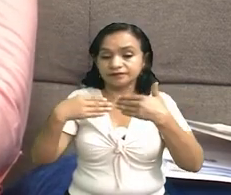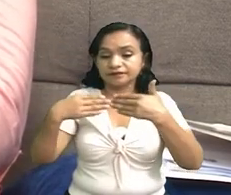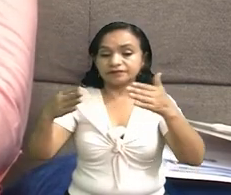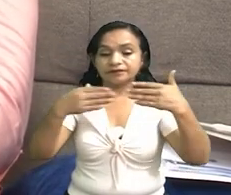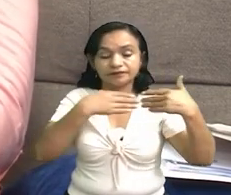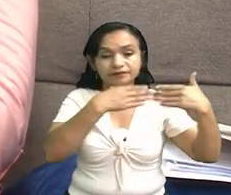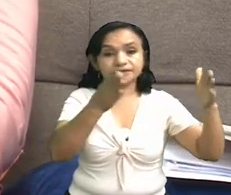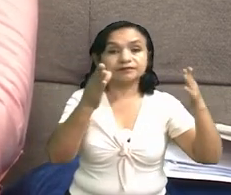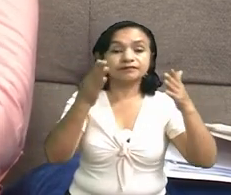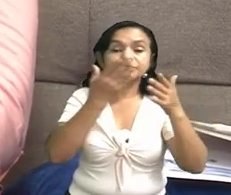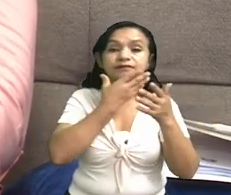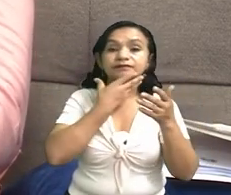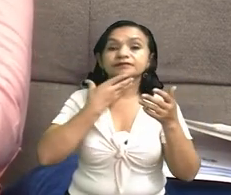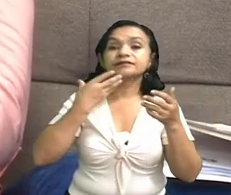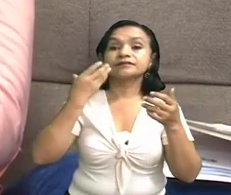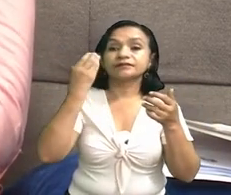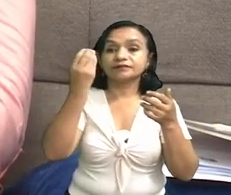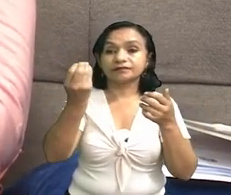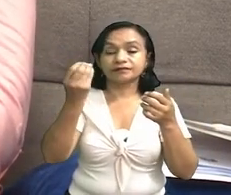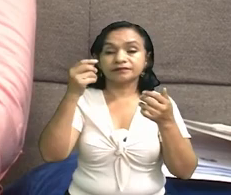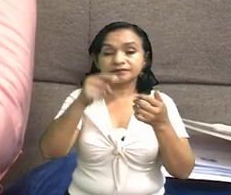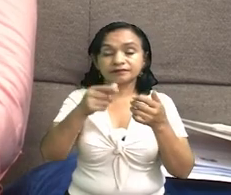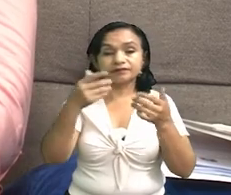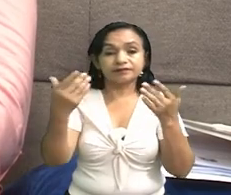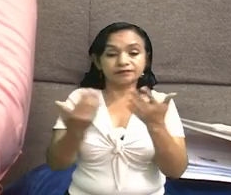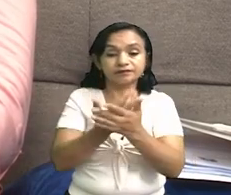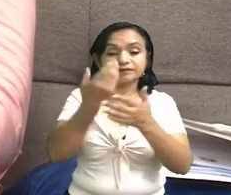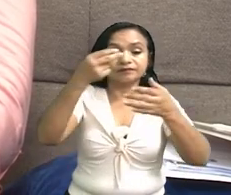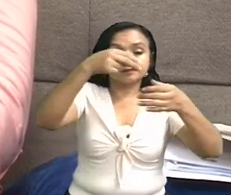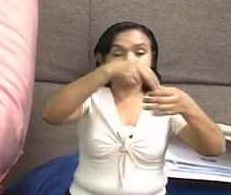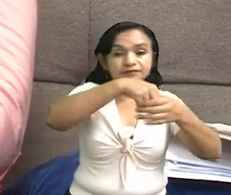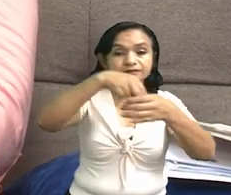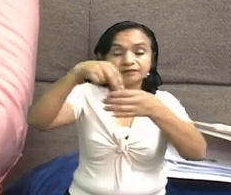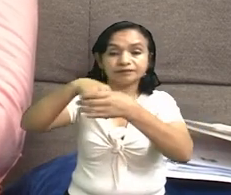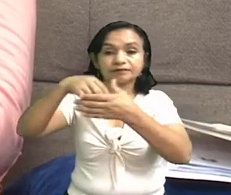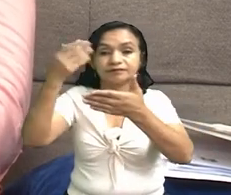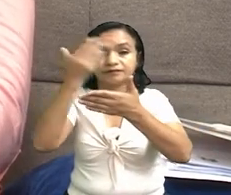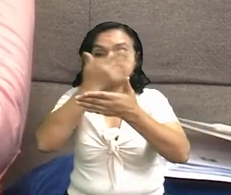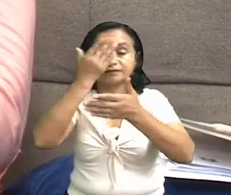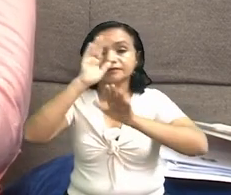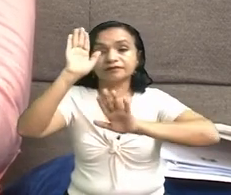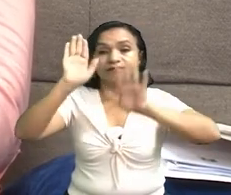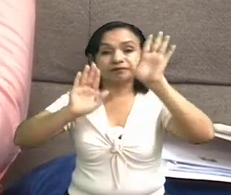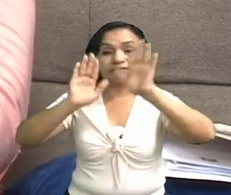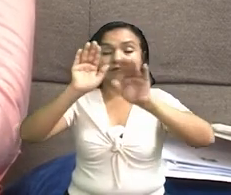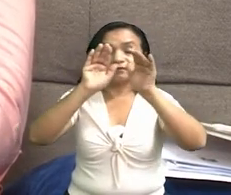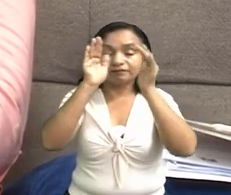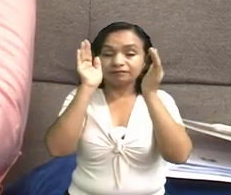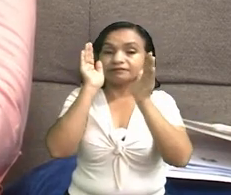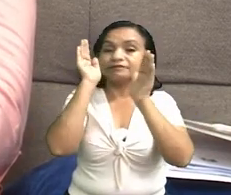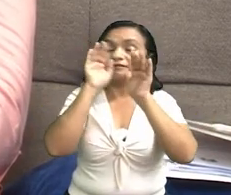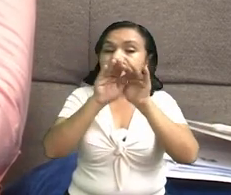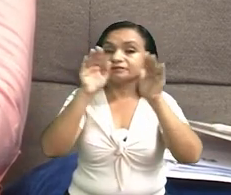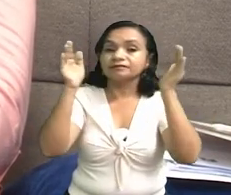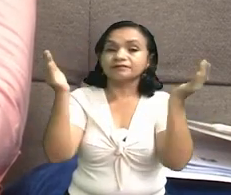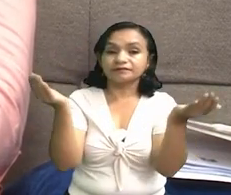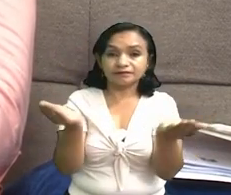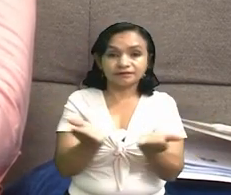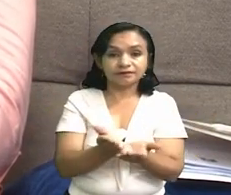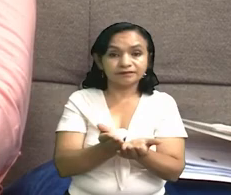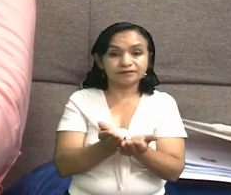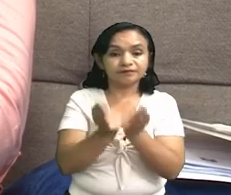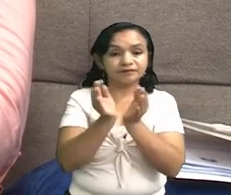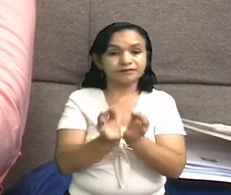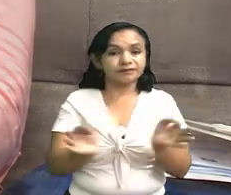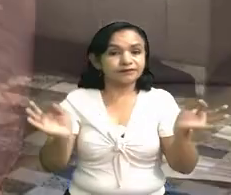los jóvenes para que entren en estas oportunidades de formación y de participación a nivel mundial. Y es vital